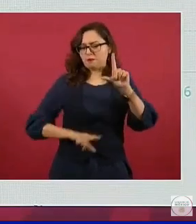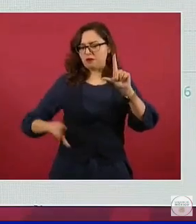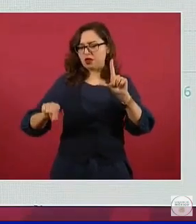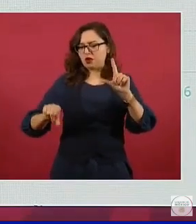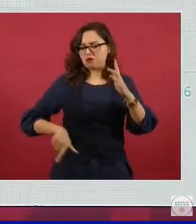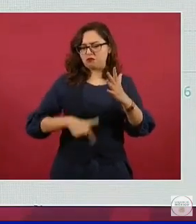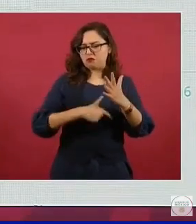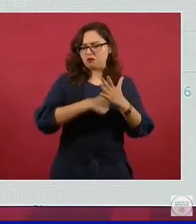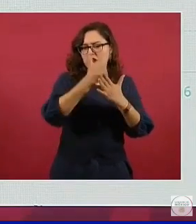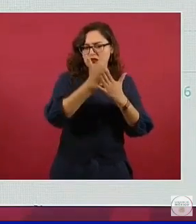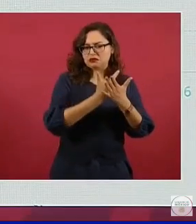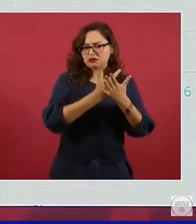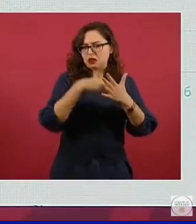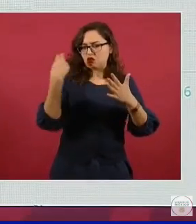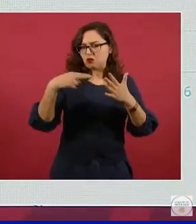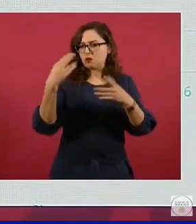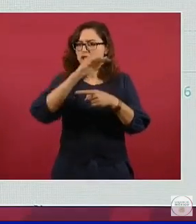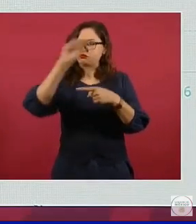Forbes.